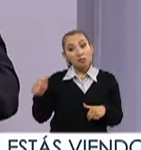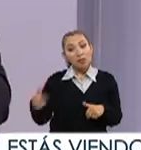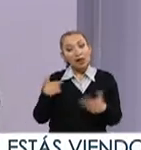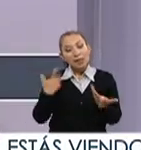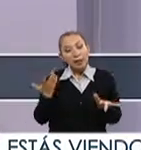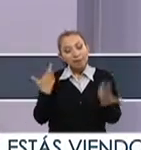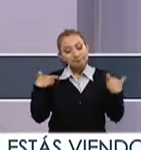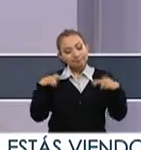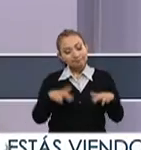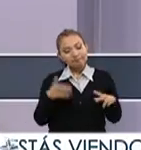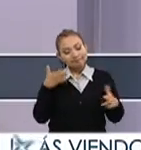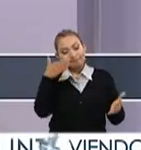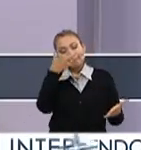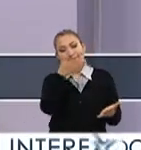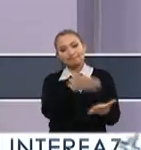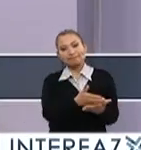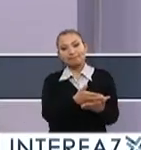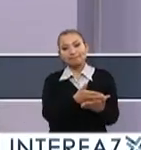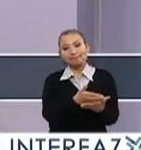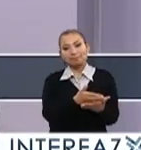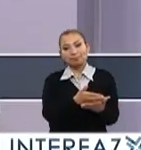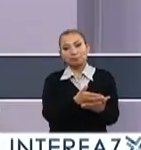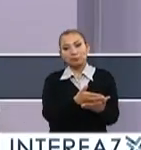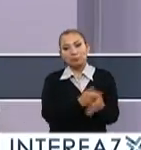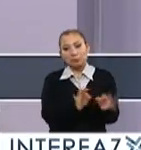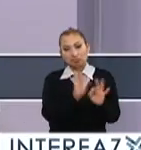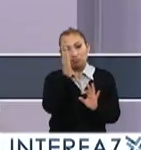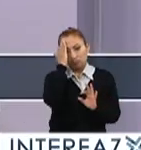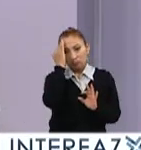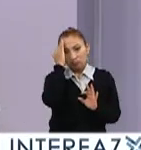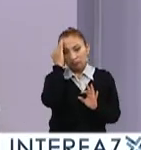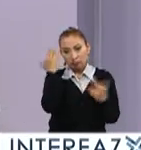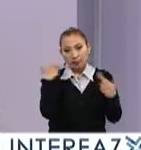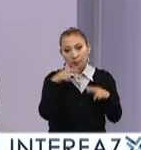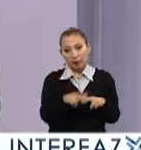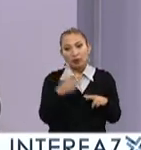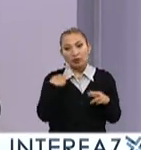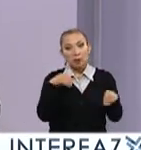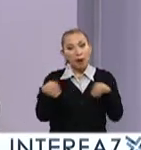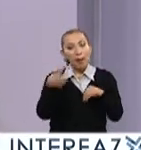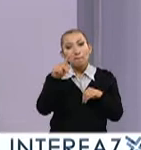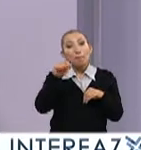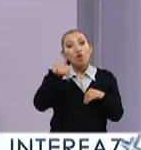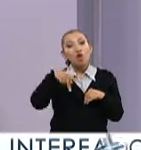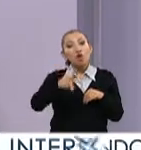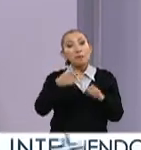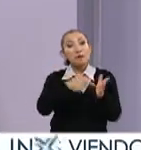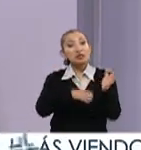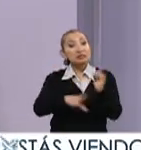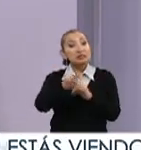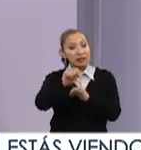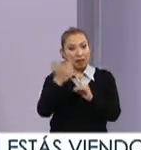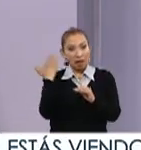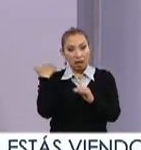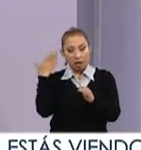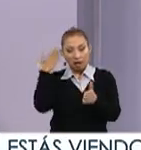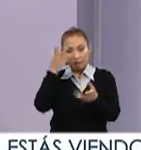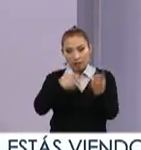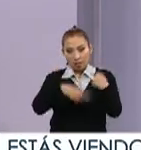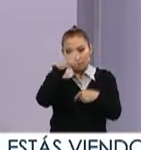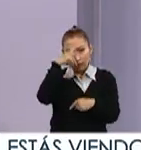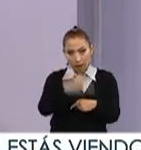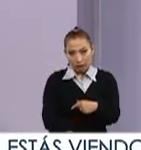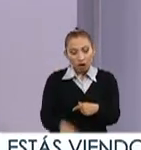quien representó, o de las principales líderes que representaron el movimiento punk de los años 70. Hace unos días estuvo en nuestro